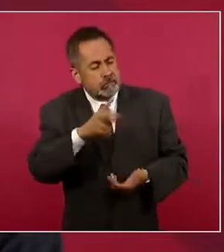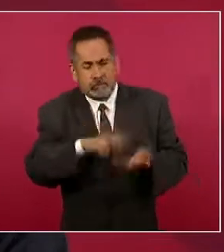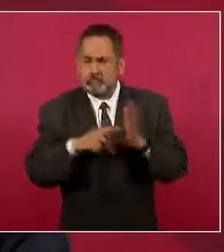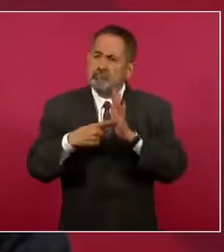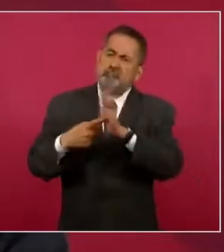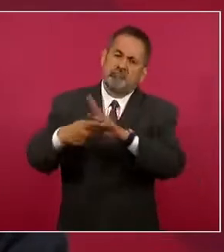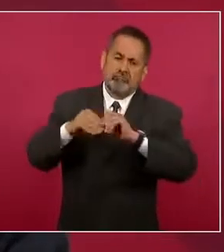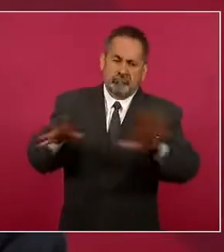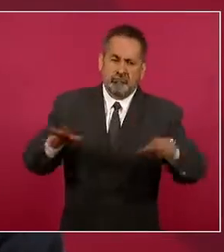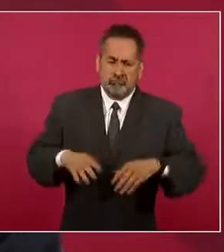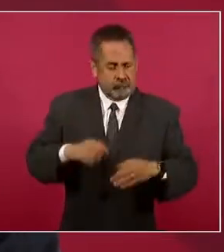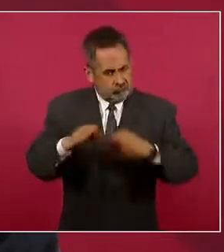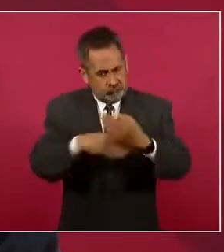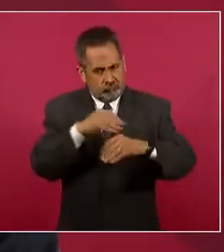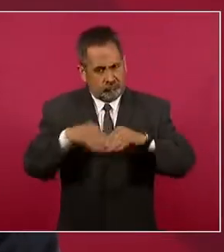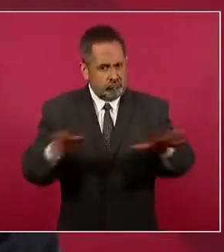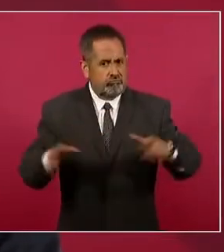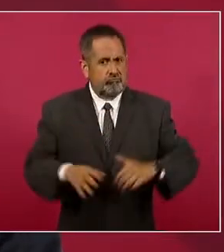todos.